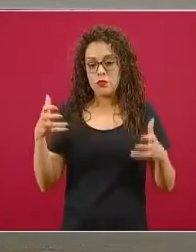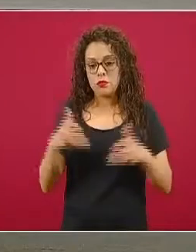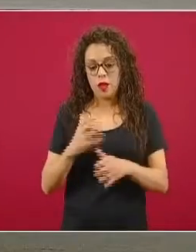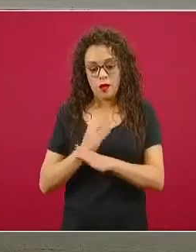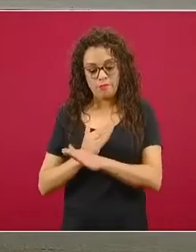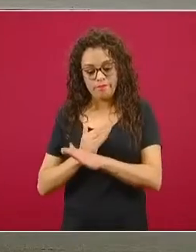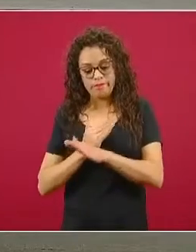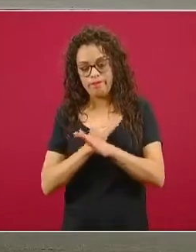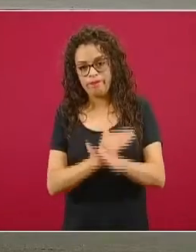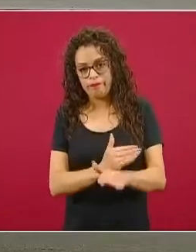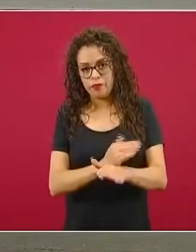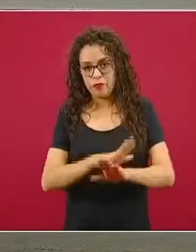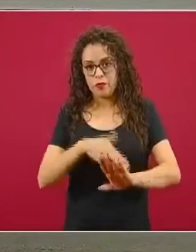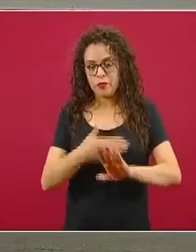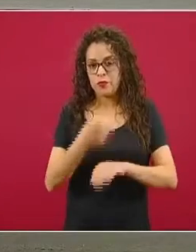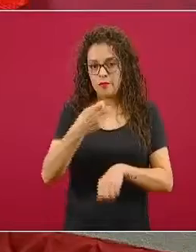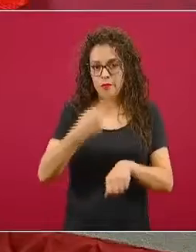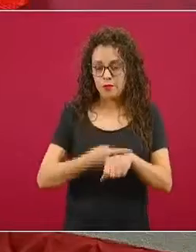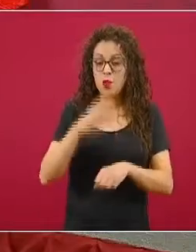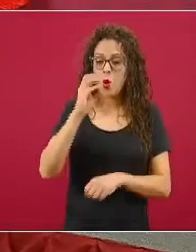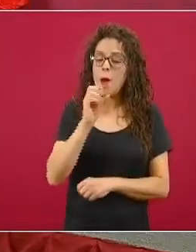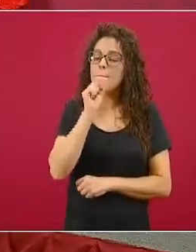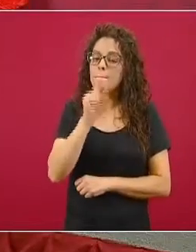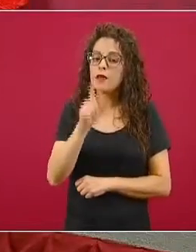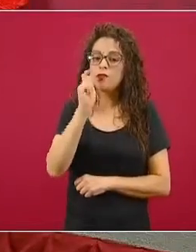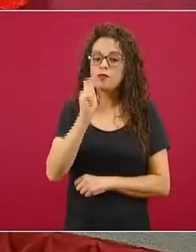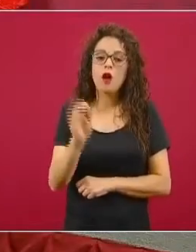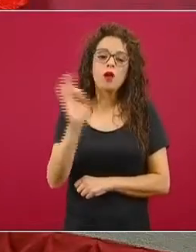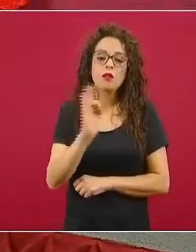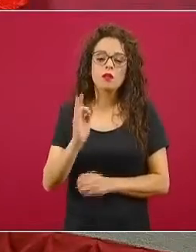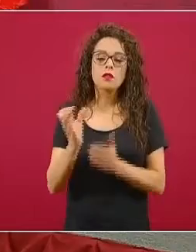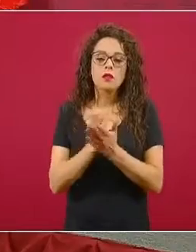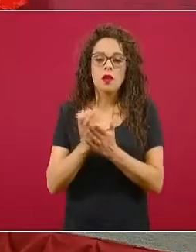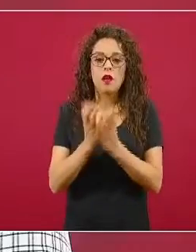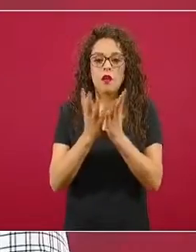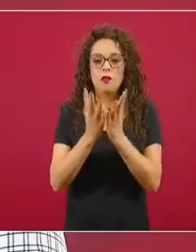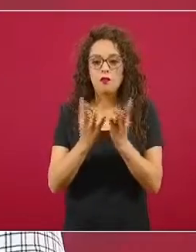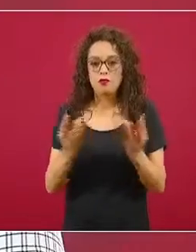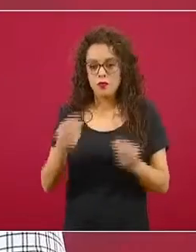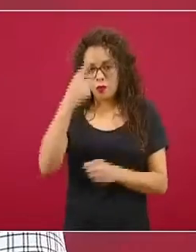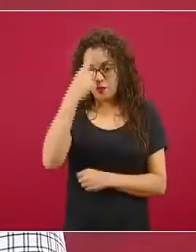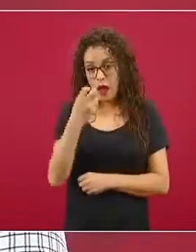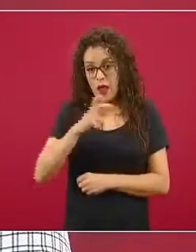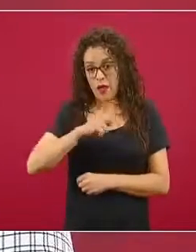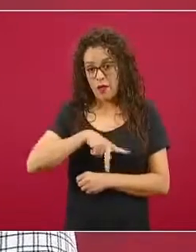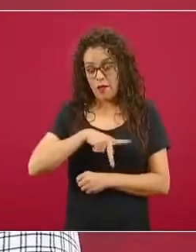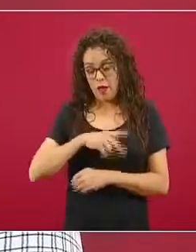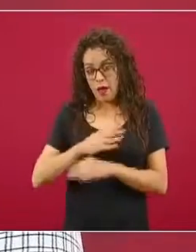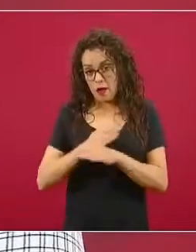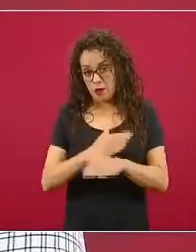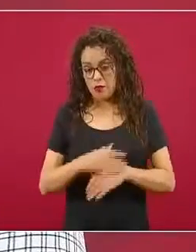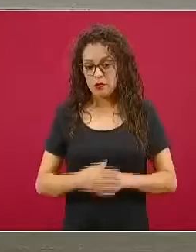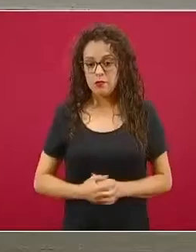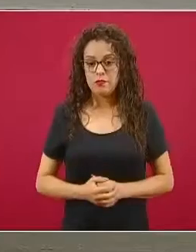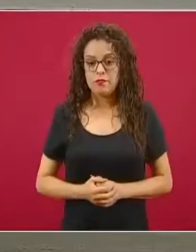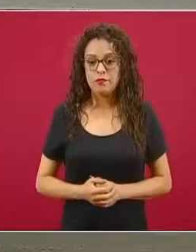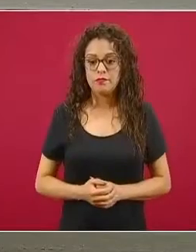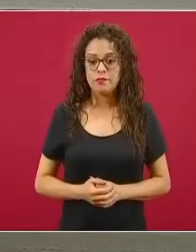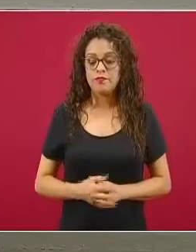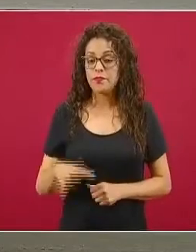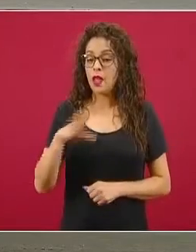su respuesta, sino también la recuperación y la contención total del virus. Donde podemos esperar las